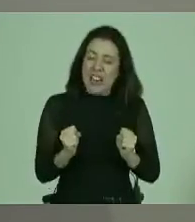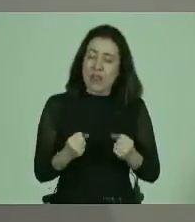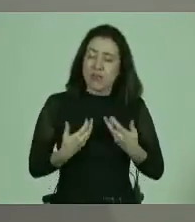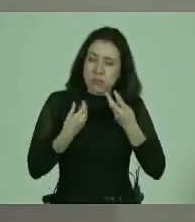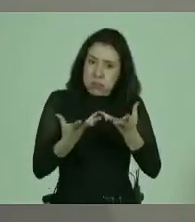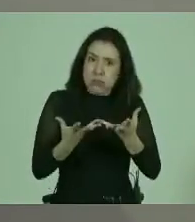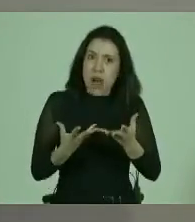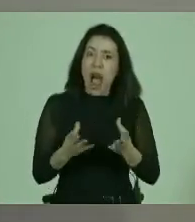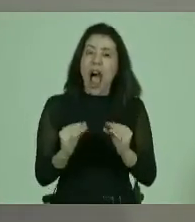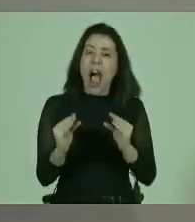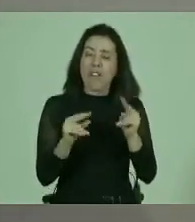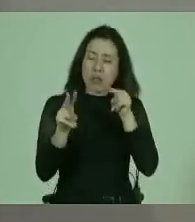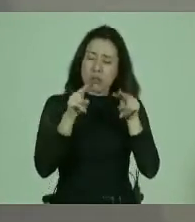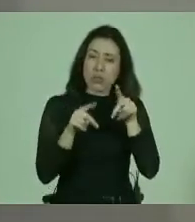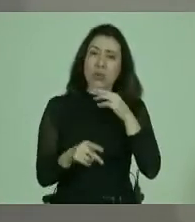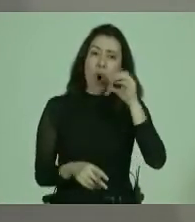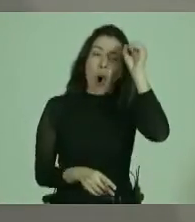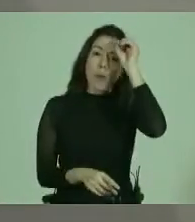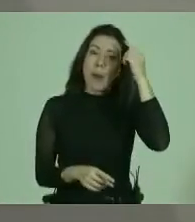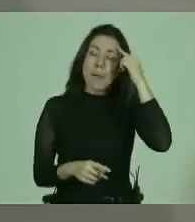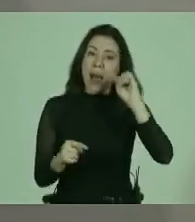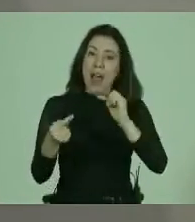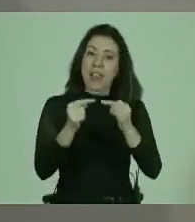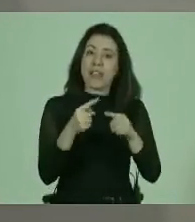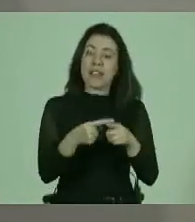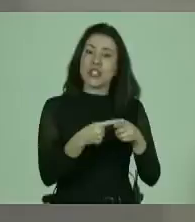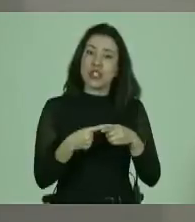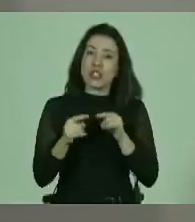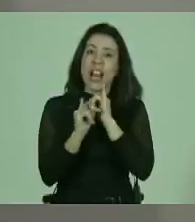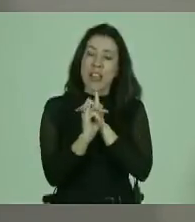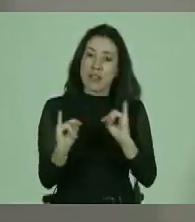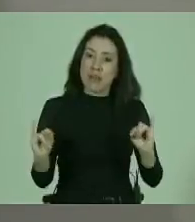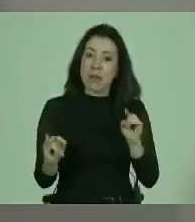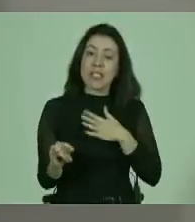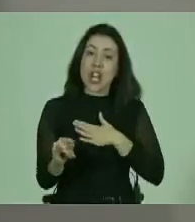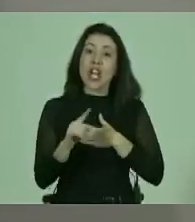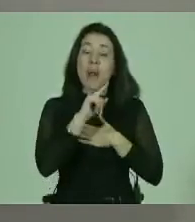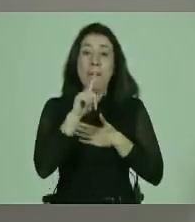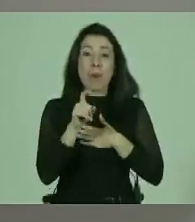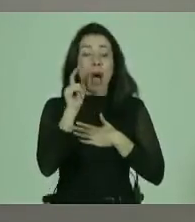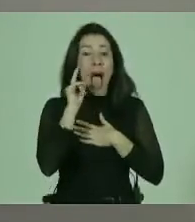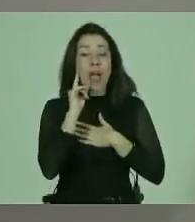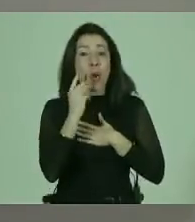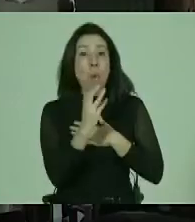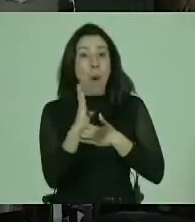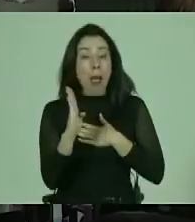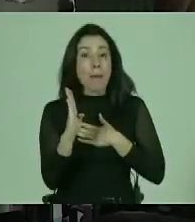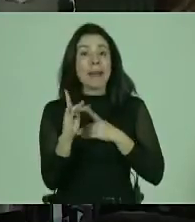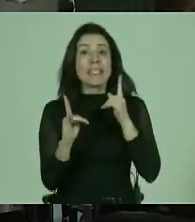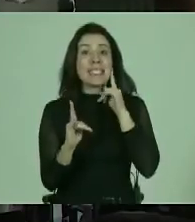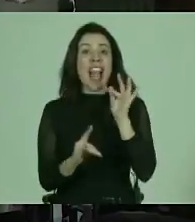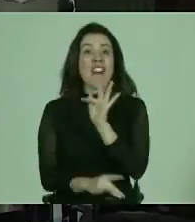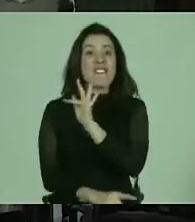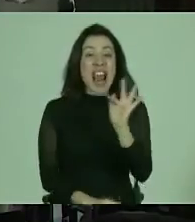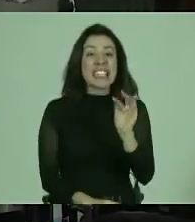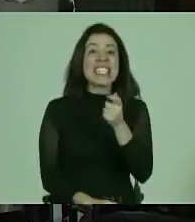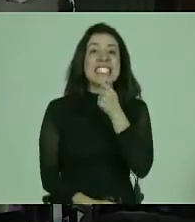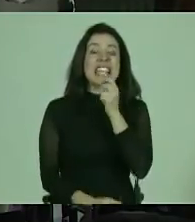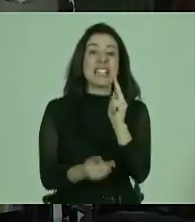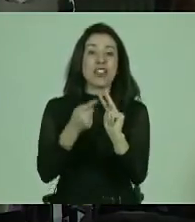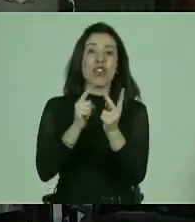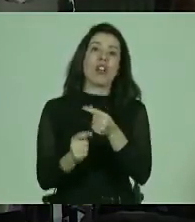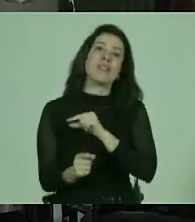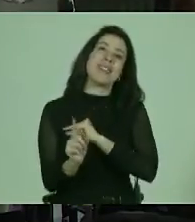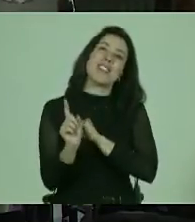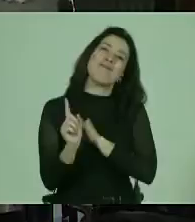han colocado su opinión para el debate social informado si lo quiere consultar tienen página web y está en francés y en inglés en